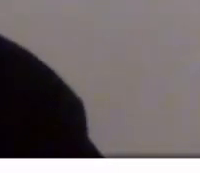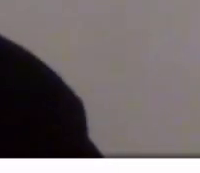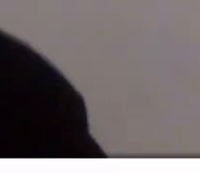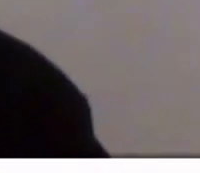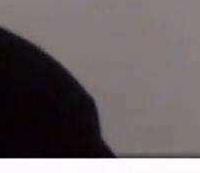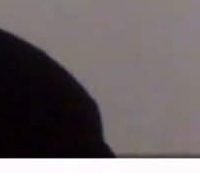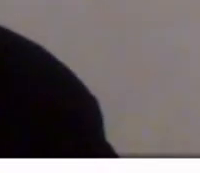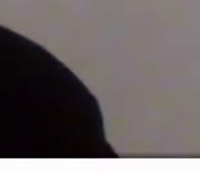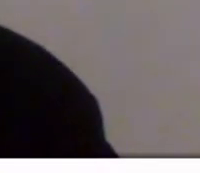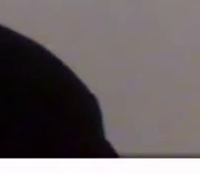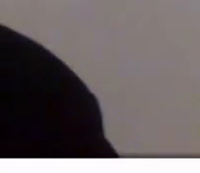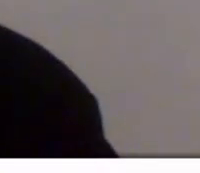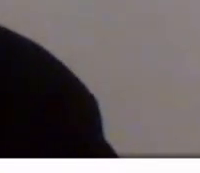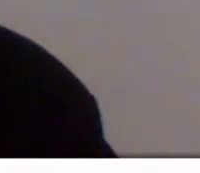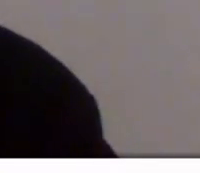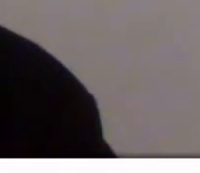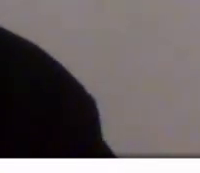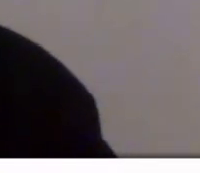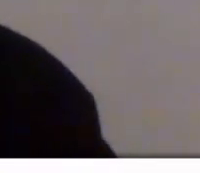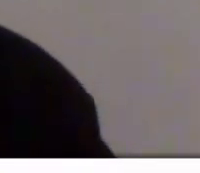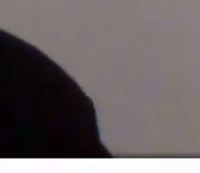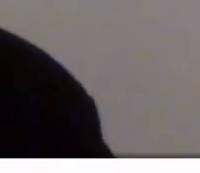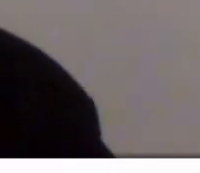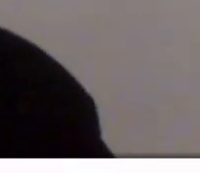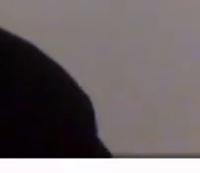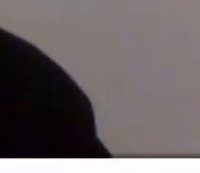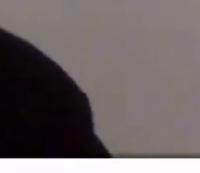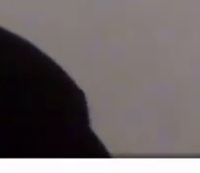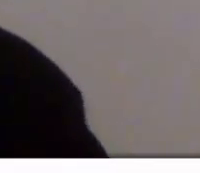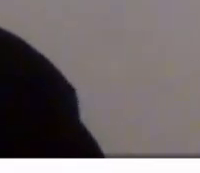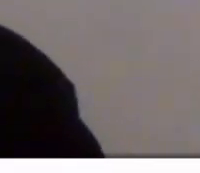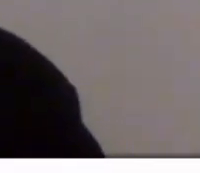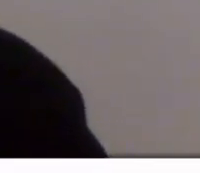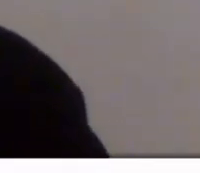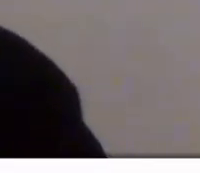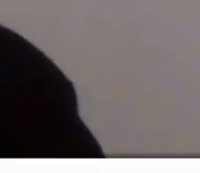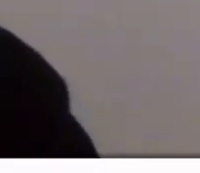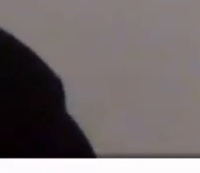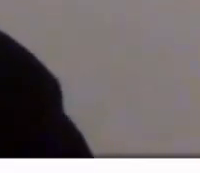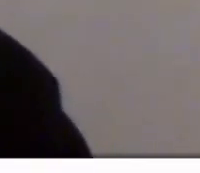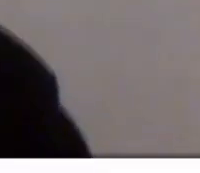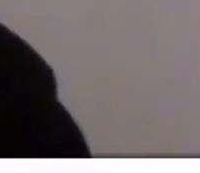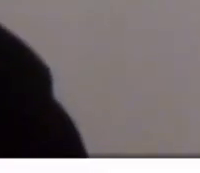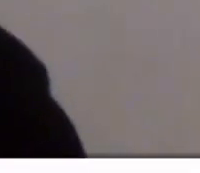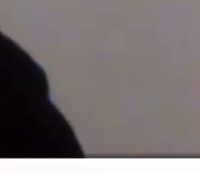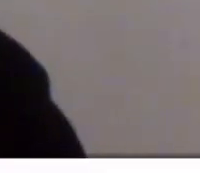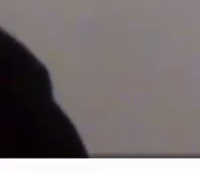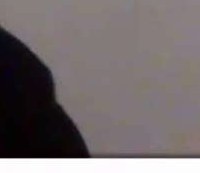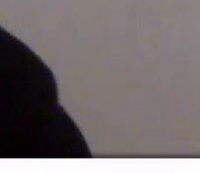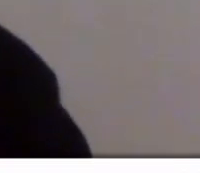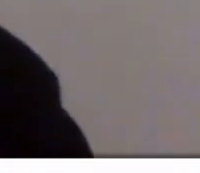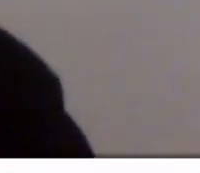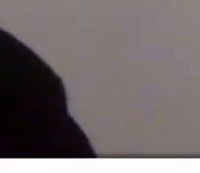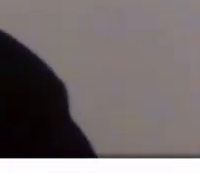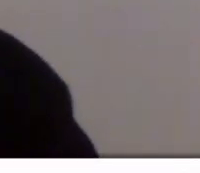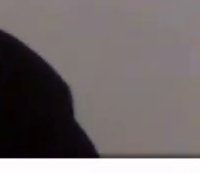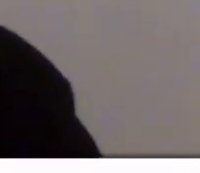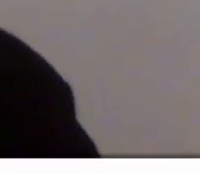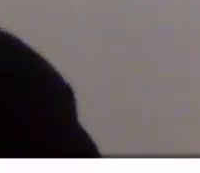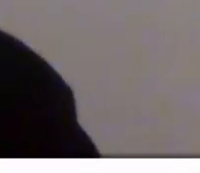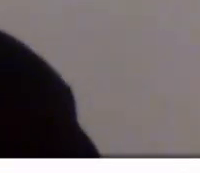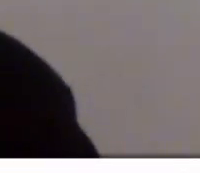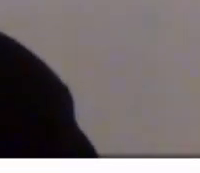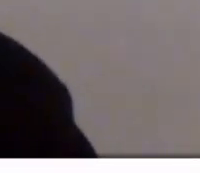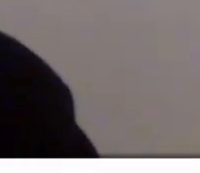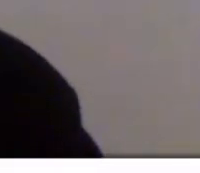la fecha para comer locros o empanadas, los que tengan la posibilidad de hacerlo, sino